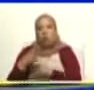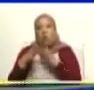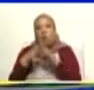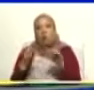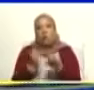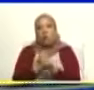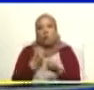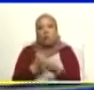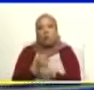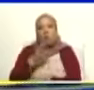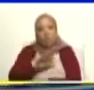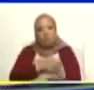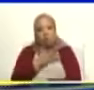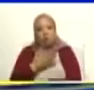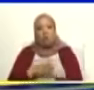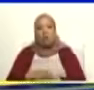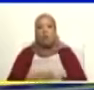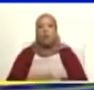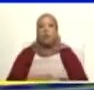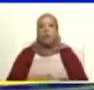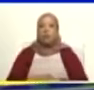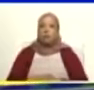el alma poderosa.